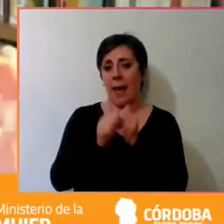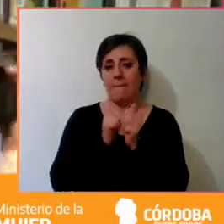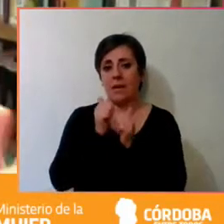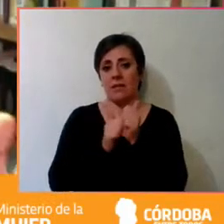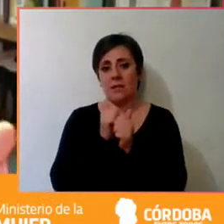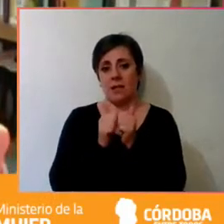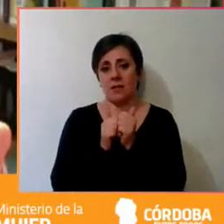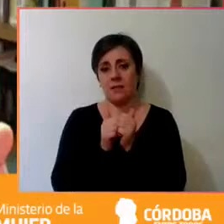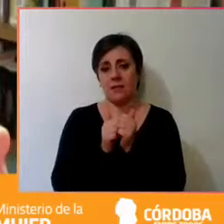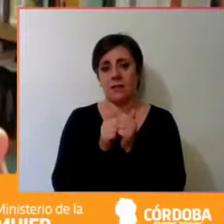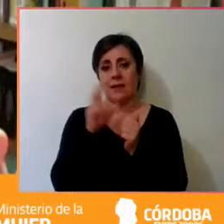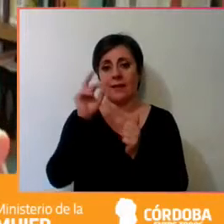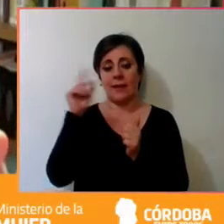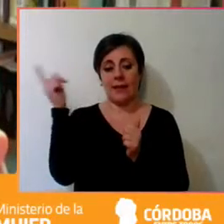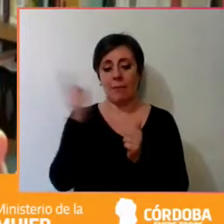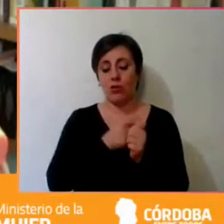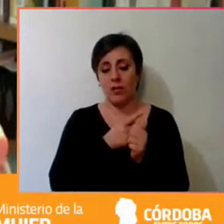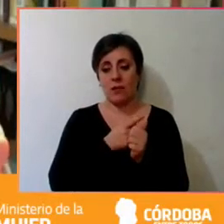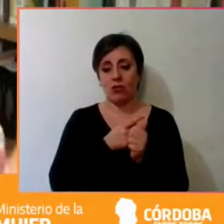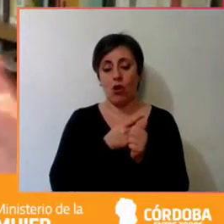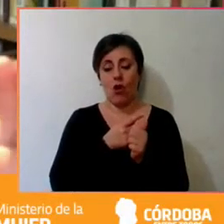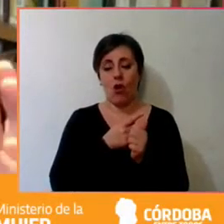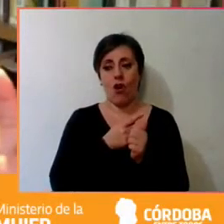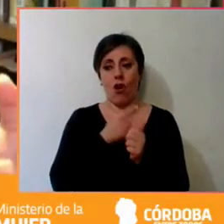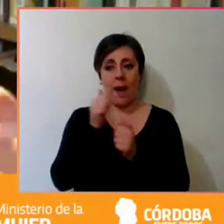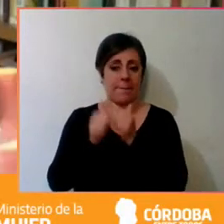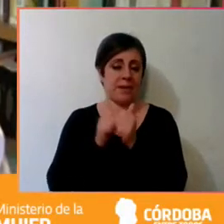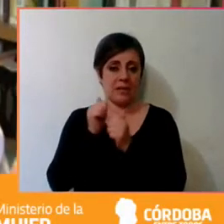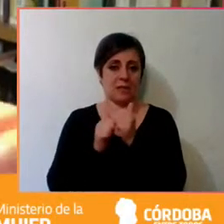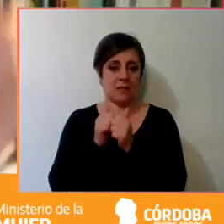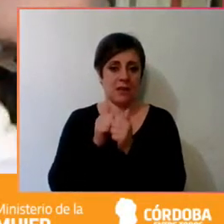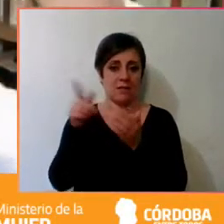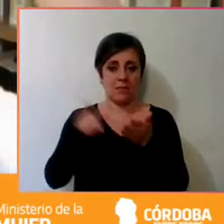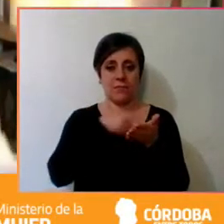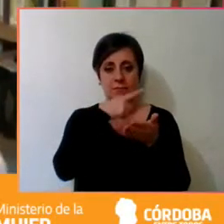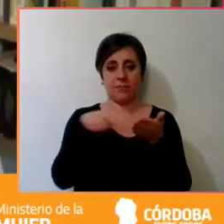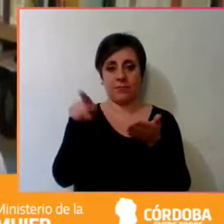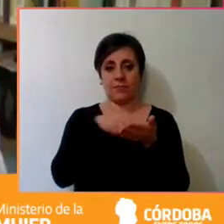hay más del 30% de empresas que están cancelando locales